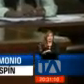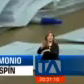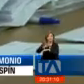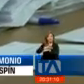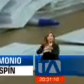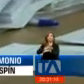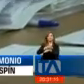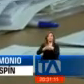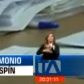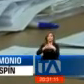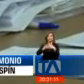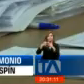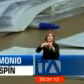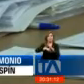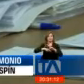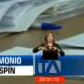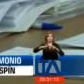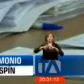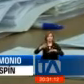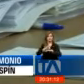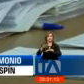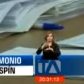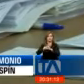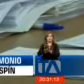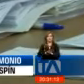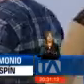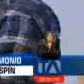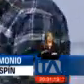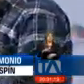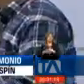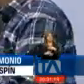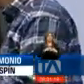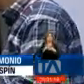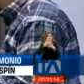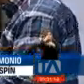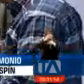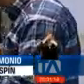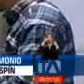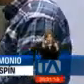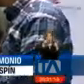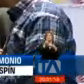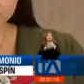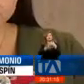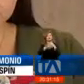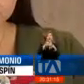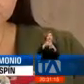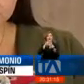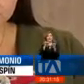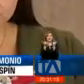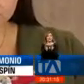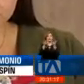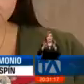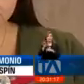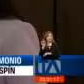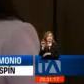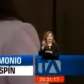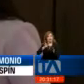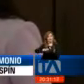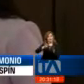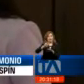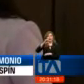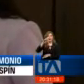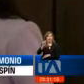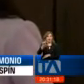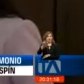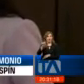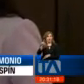venciera la instrucción fiscal dentro del proceso por fraude procesal en contra de la exasambleísta Sofía espín y la abogada Yadira